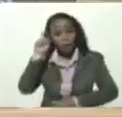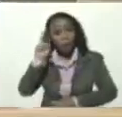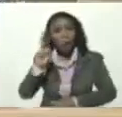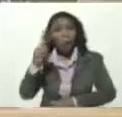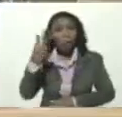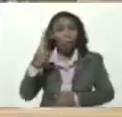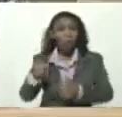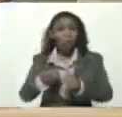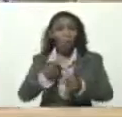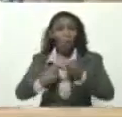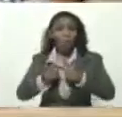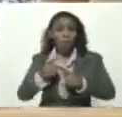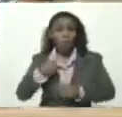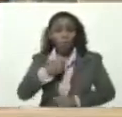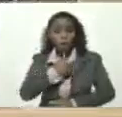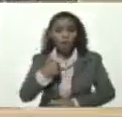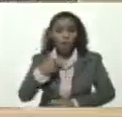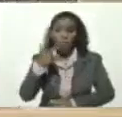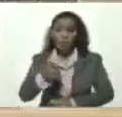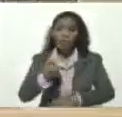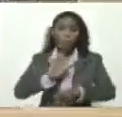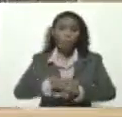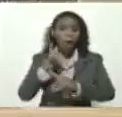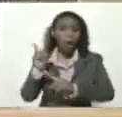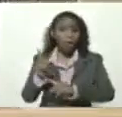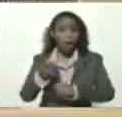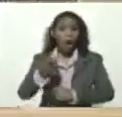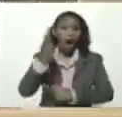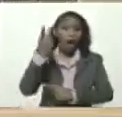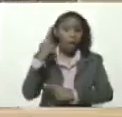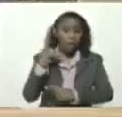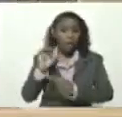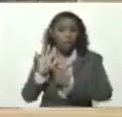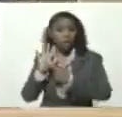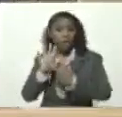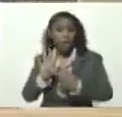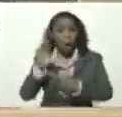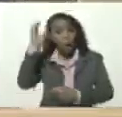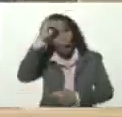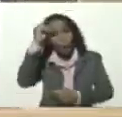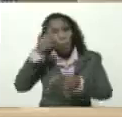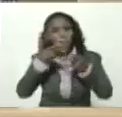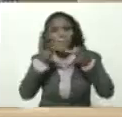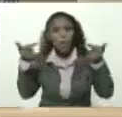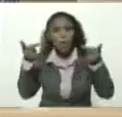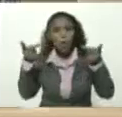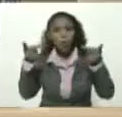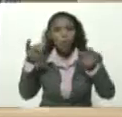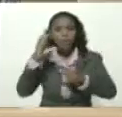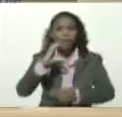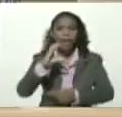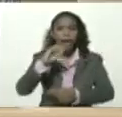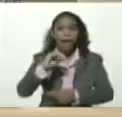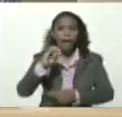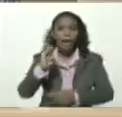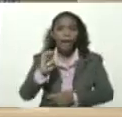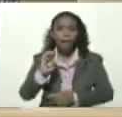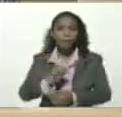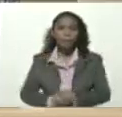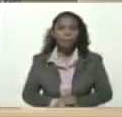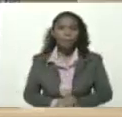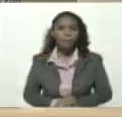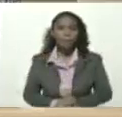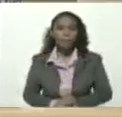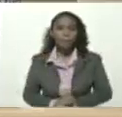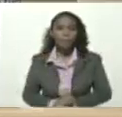que quería decir, porque fue ayer revelado a la opinión pública y al Consejo Nacional Electoral, que